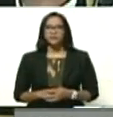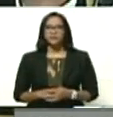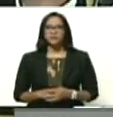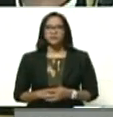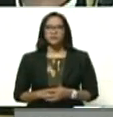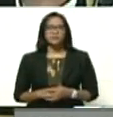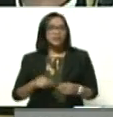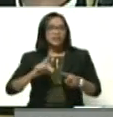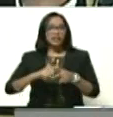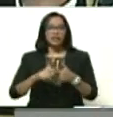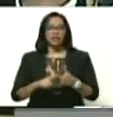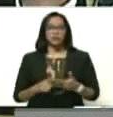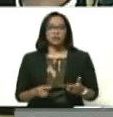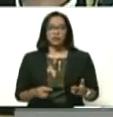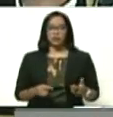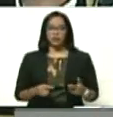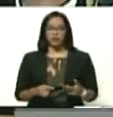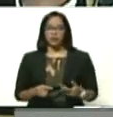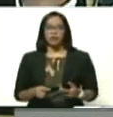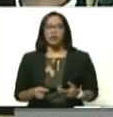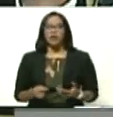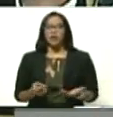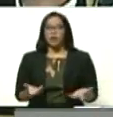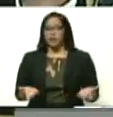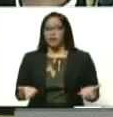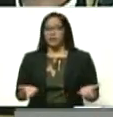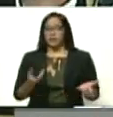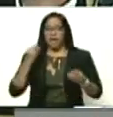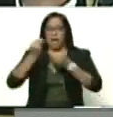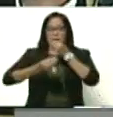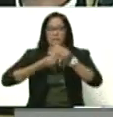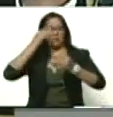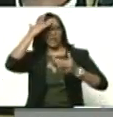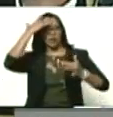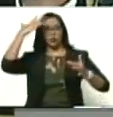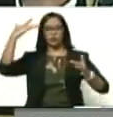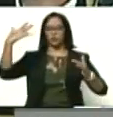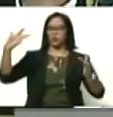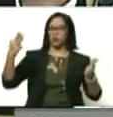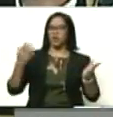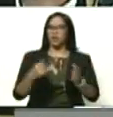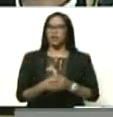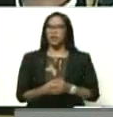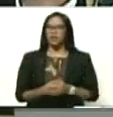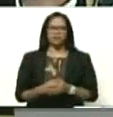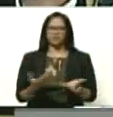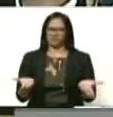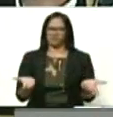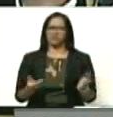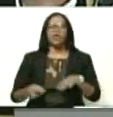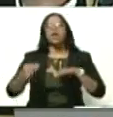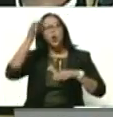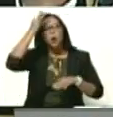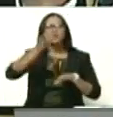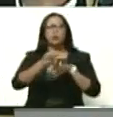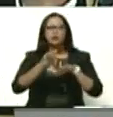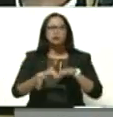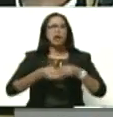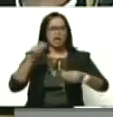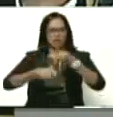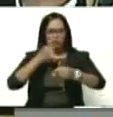entonces el uso las atribuciones que tiene el consejo municipal que alguien le compete hizo su trabajo